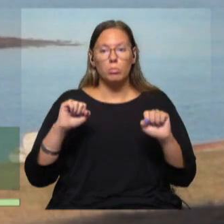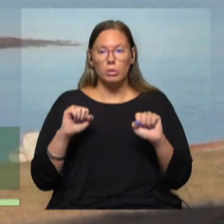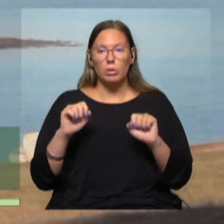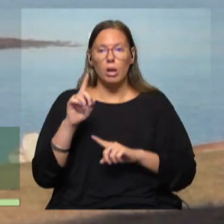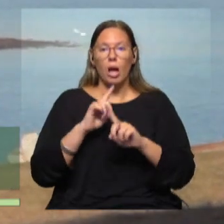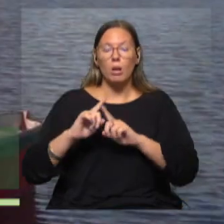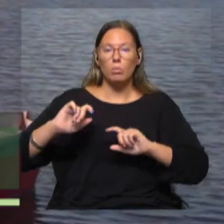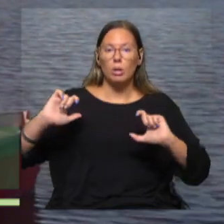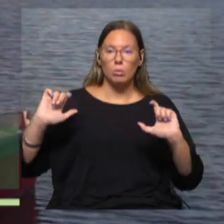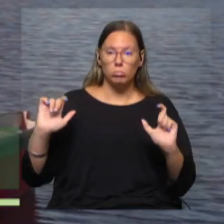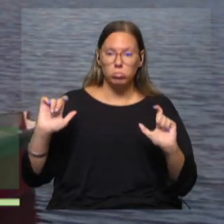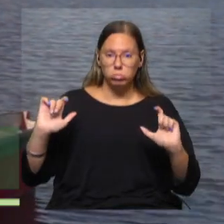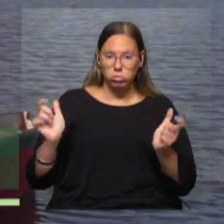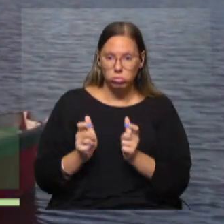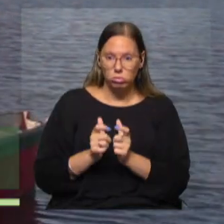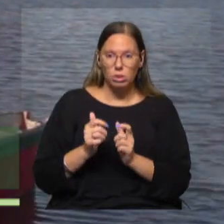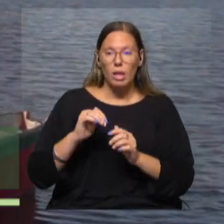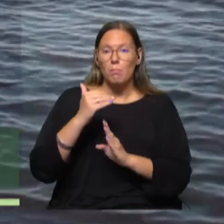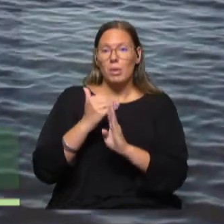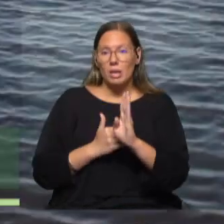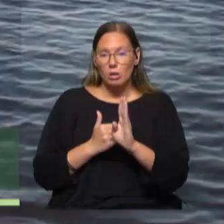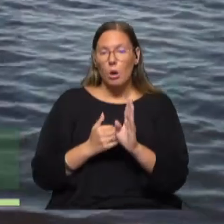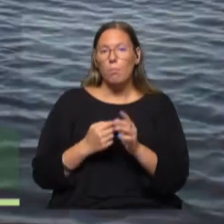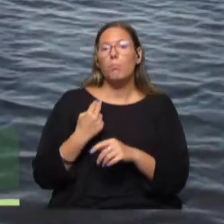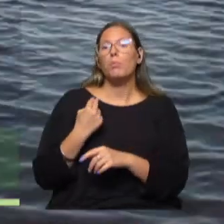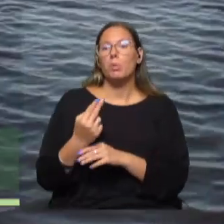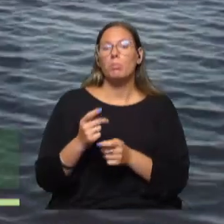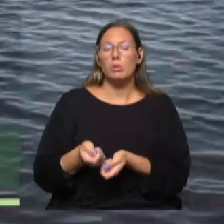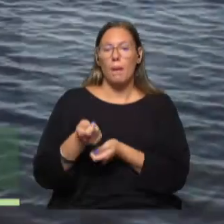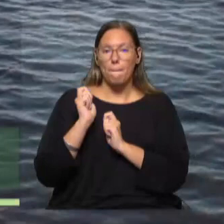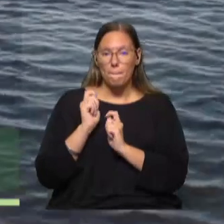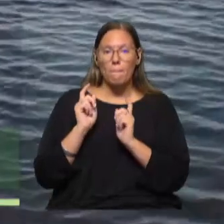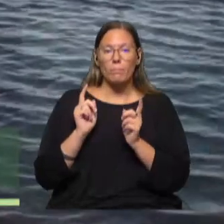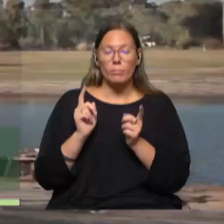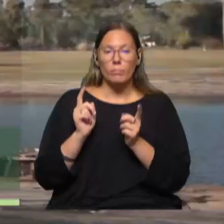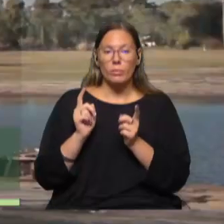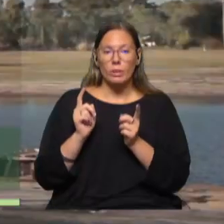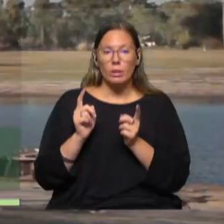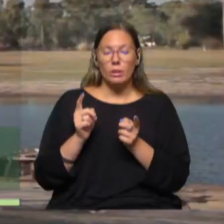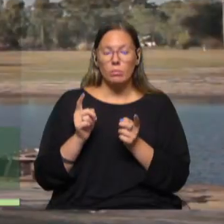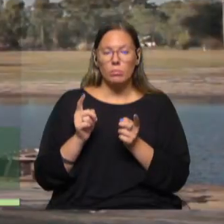alguna rebaja en el tema de los permisos de pesca, pudieron hacer que